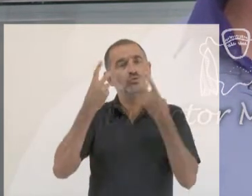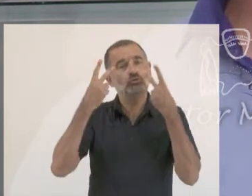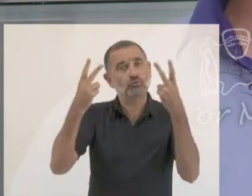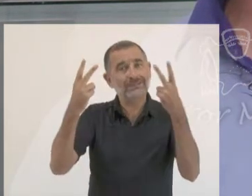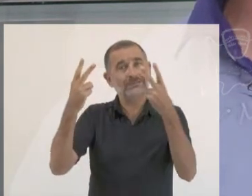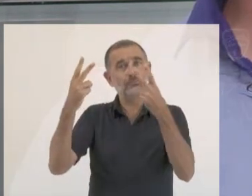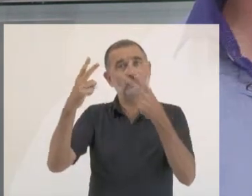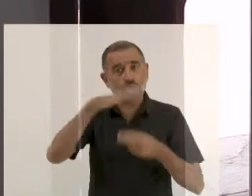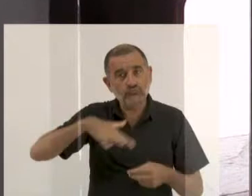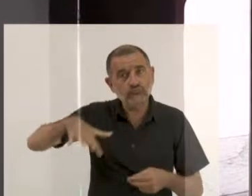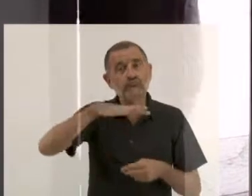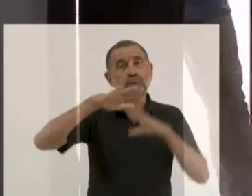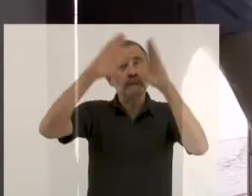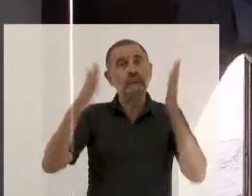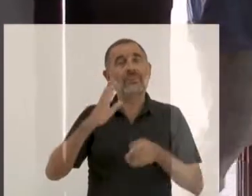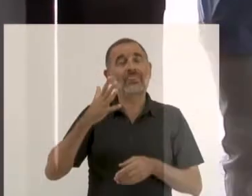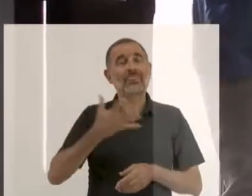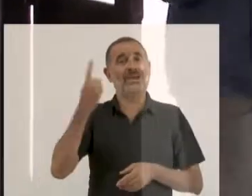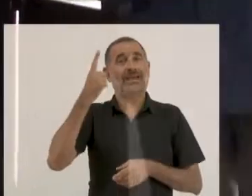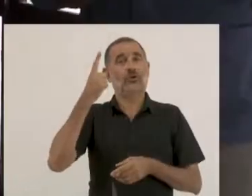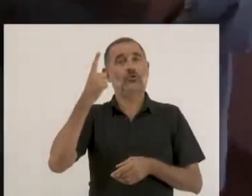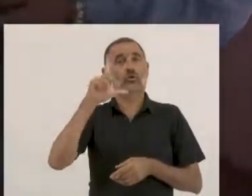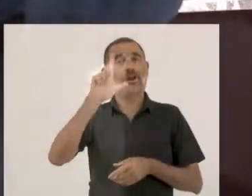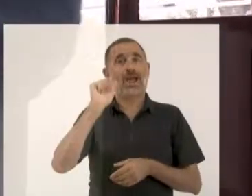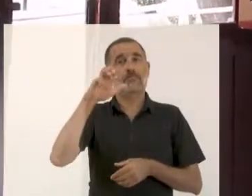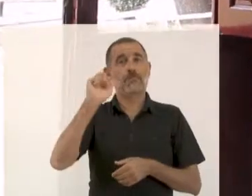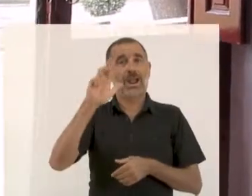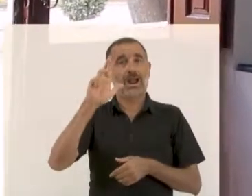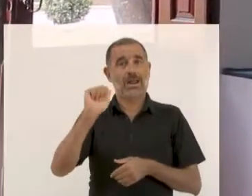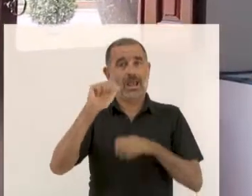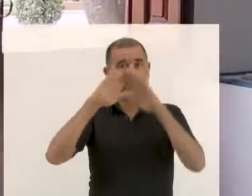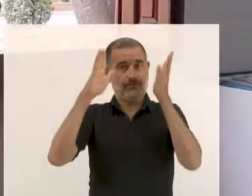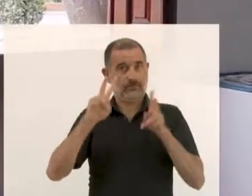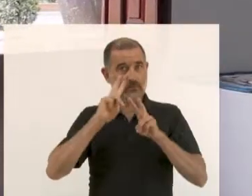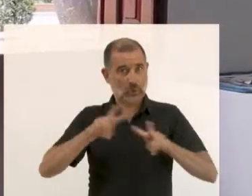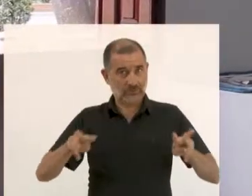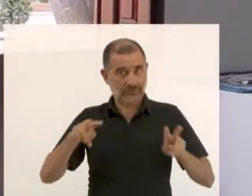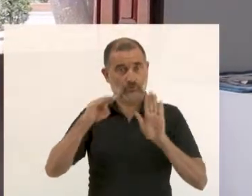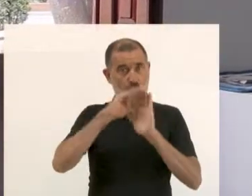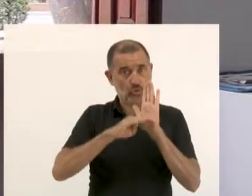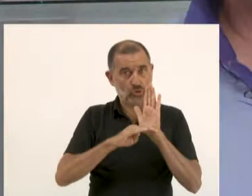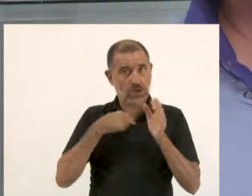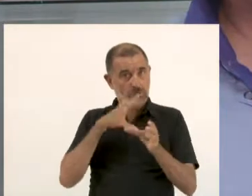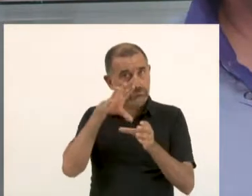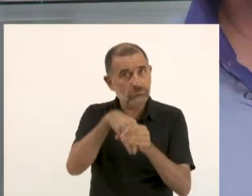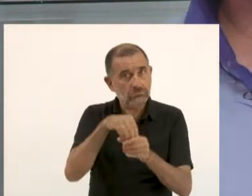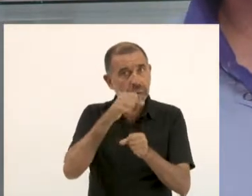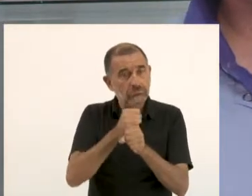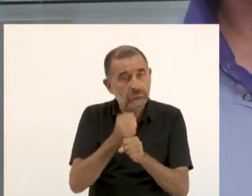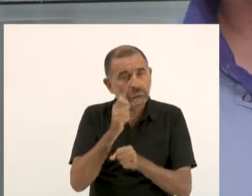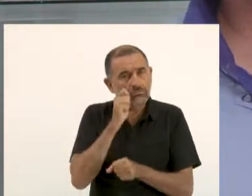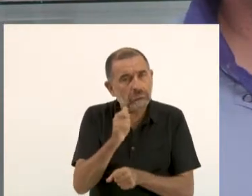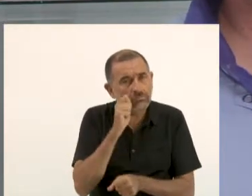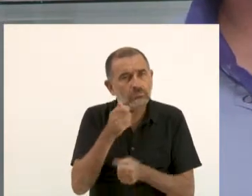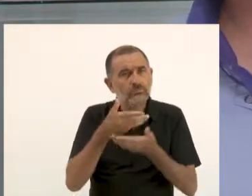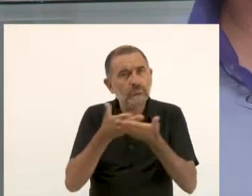del Museo Histórico Municipal de La Paz. El programa de arqueología pública ha sido la herramienta fundamental de vinculación